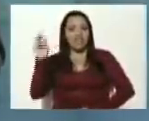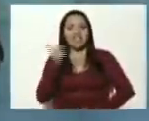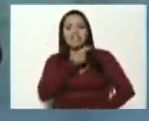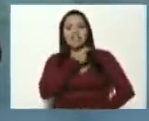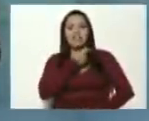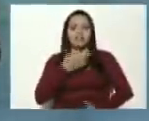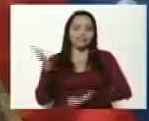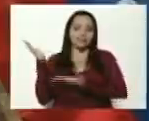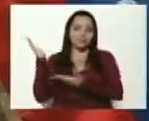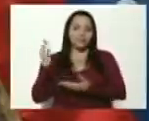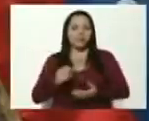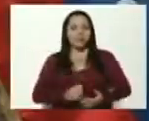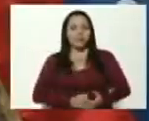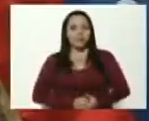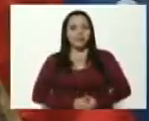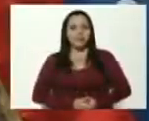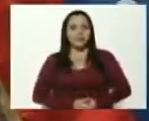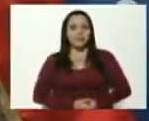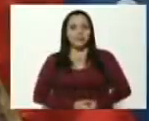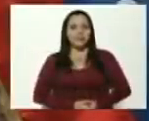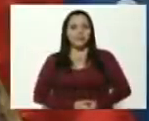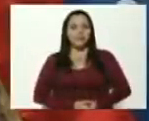Adelante.